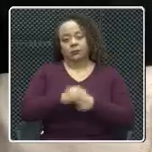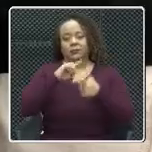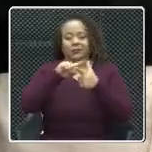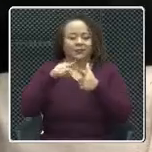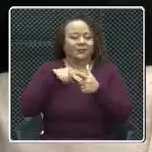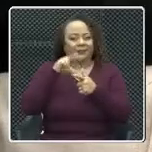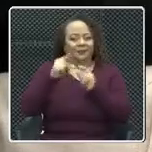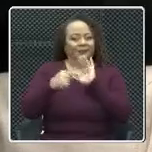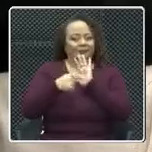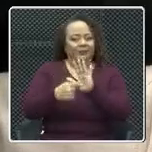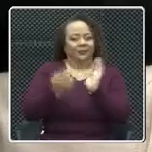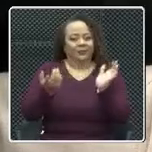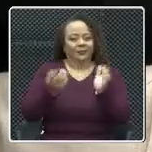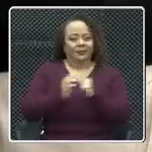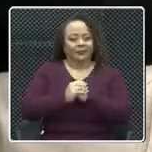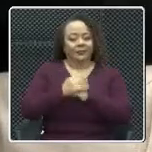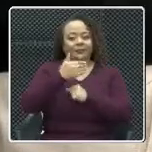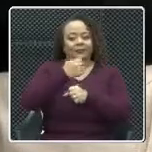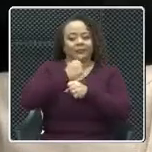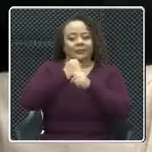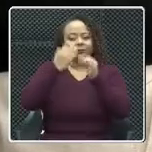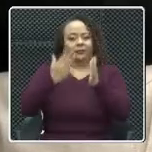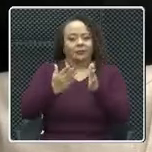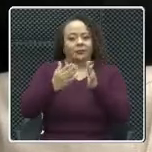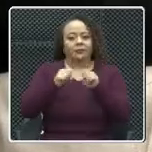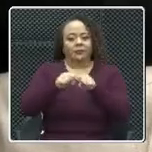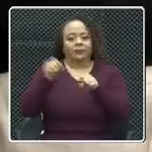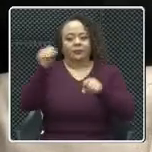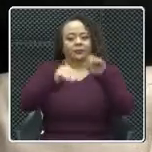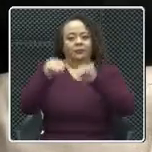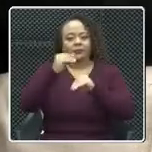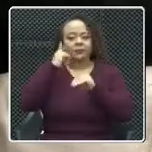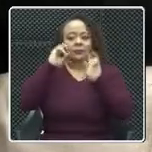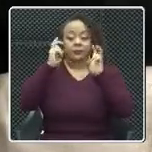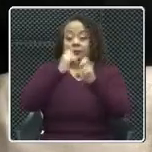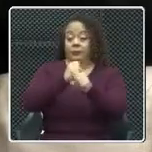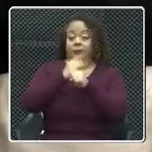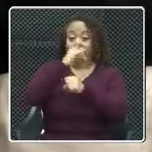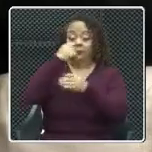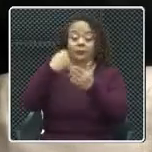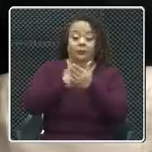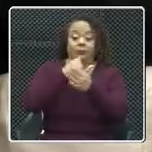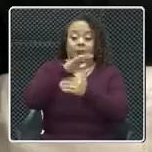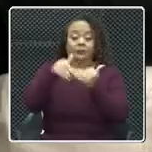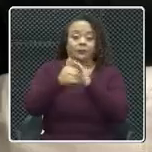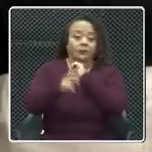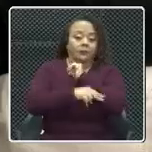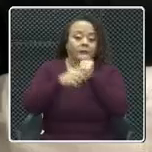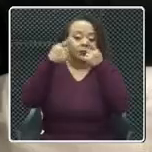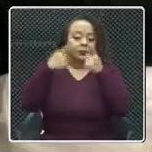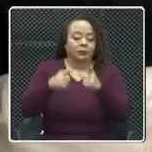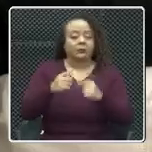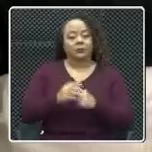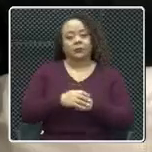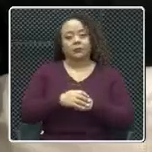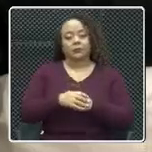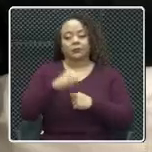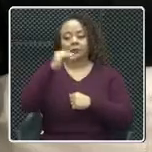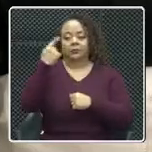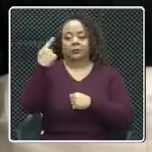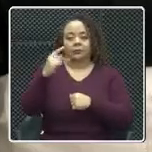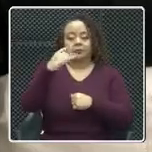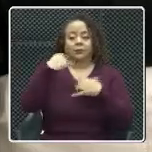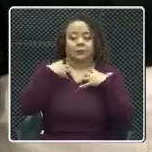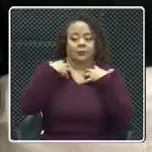me expongo. O trabajar en un supermercado por un tema de seguridad y desgraciadamente todos los robos que están sucediendo y el riesgo y